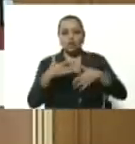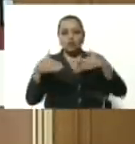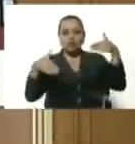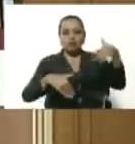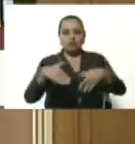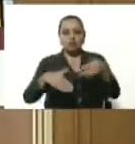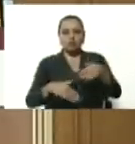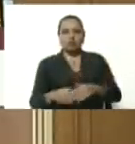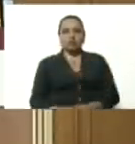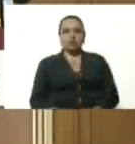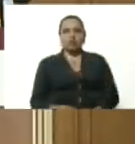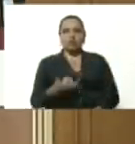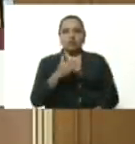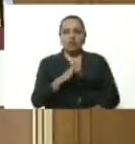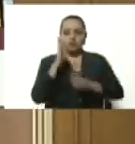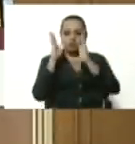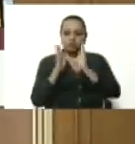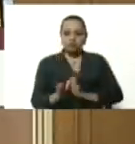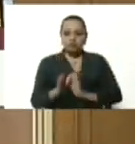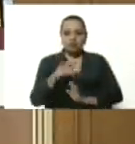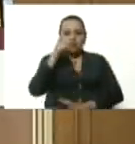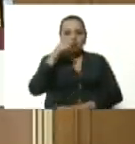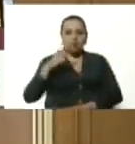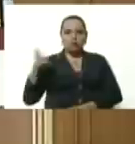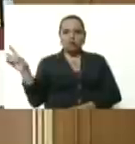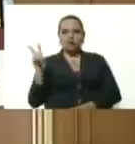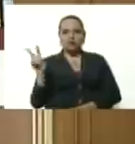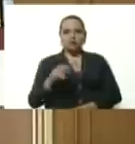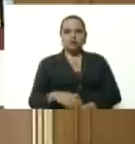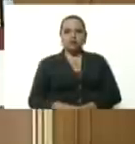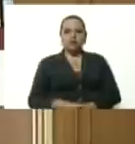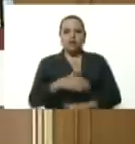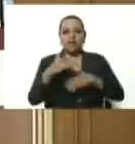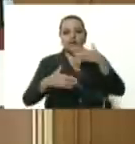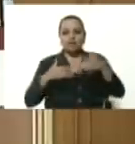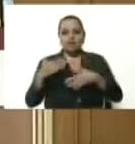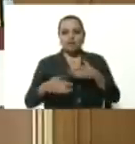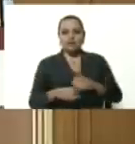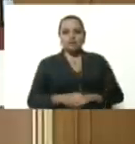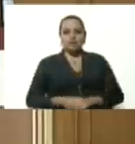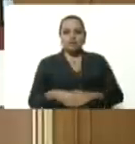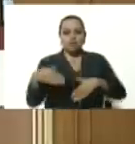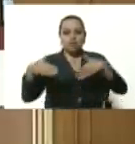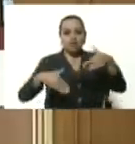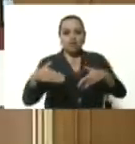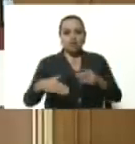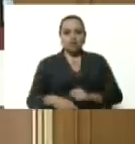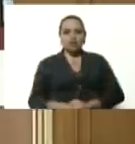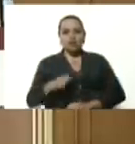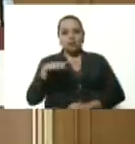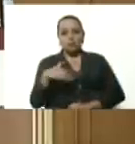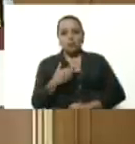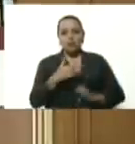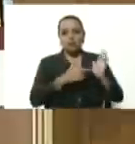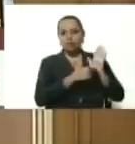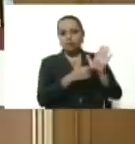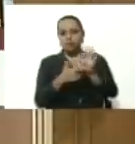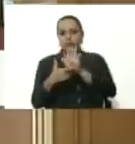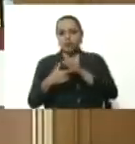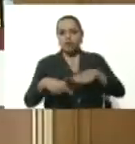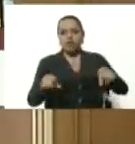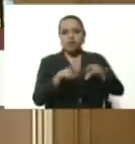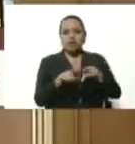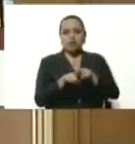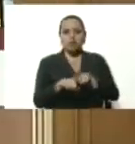electoral que va a ser digna del pueblo de Venezuela. Una jornada electoral que va a ser ejemplo, como lo han